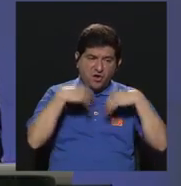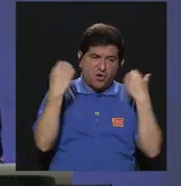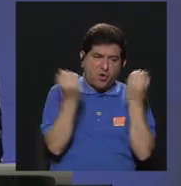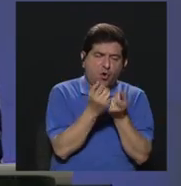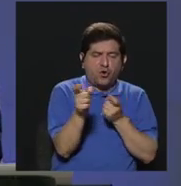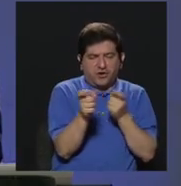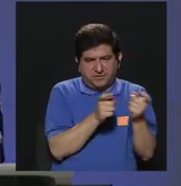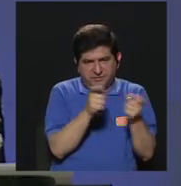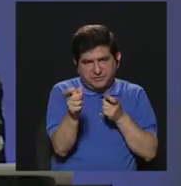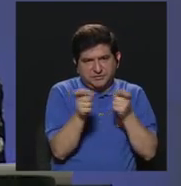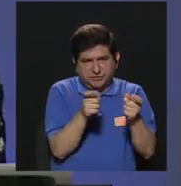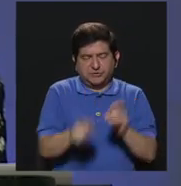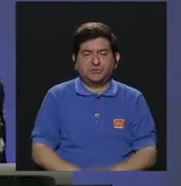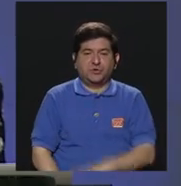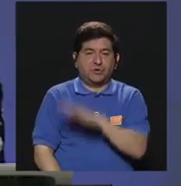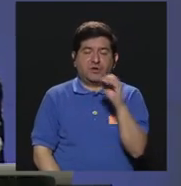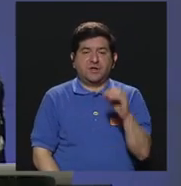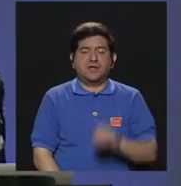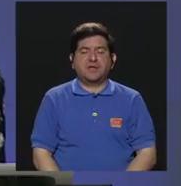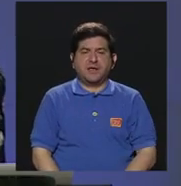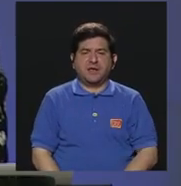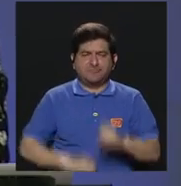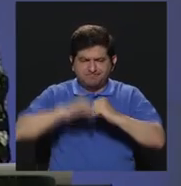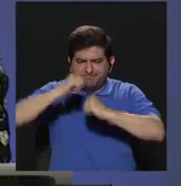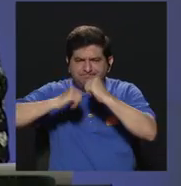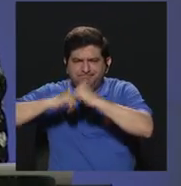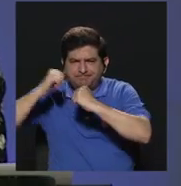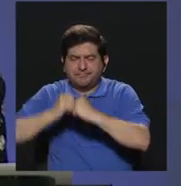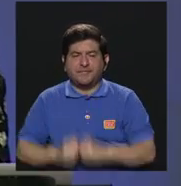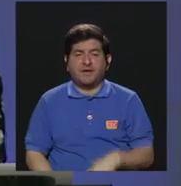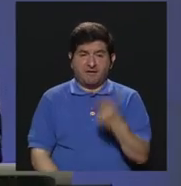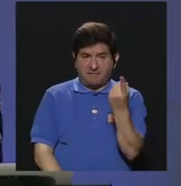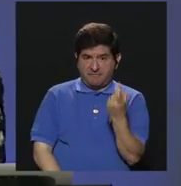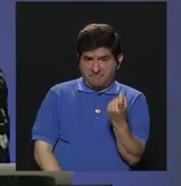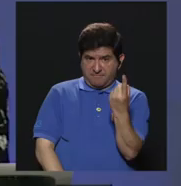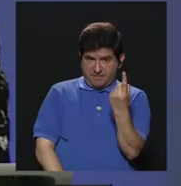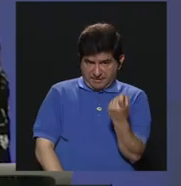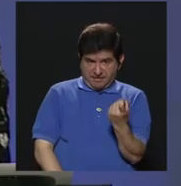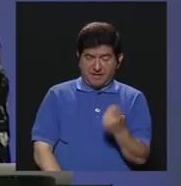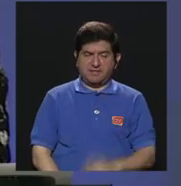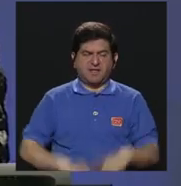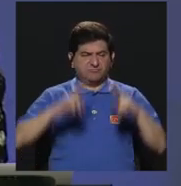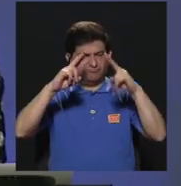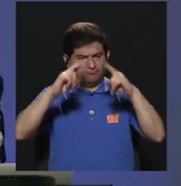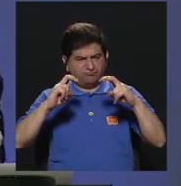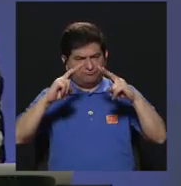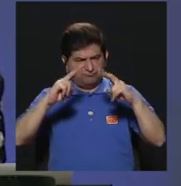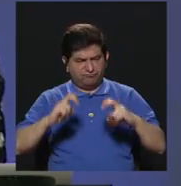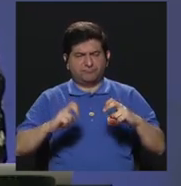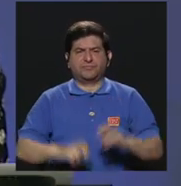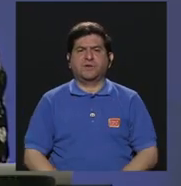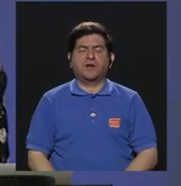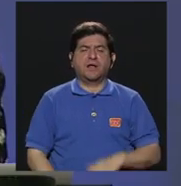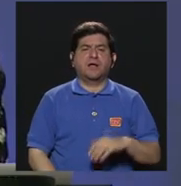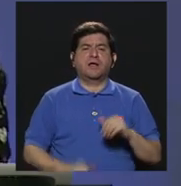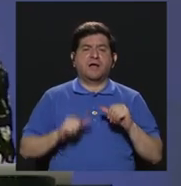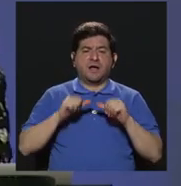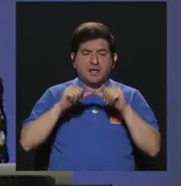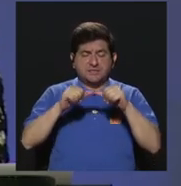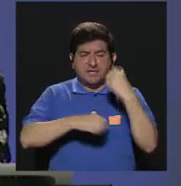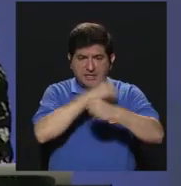organización administrativa y organizativa. Dichas carencias fueron analizadas en los años